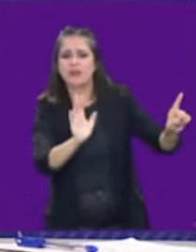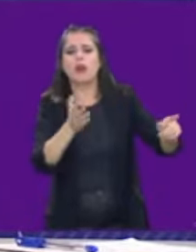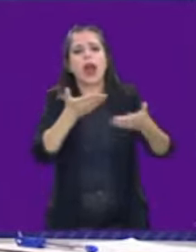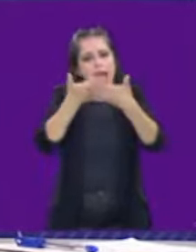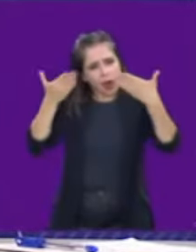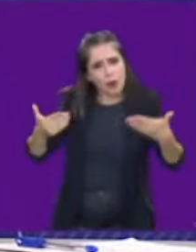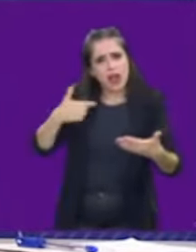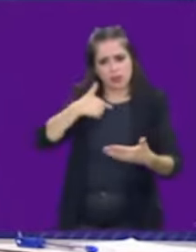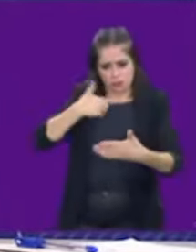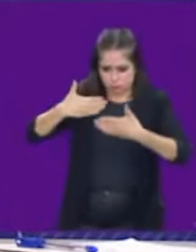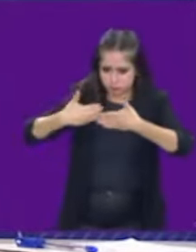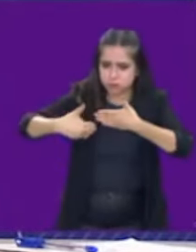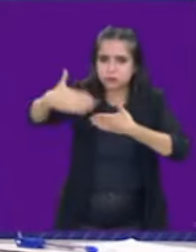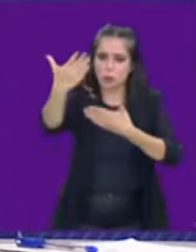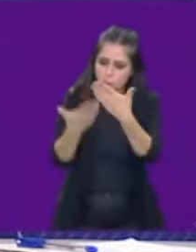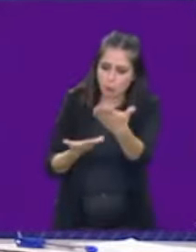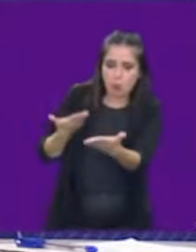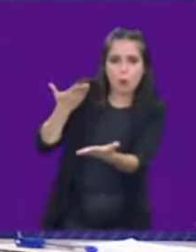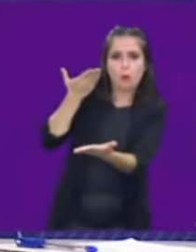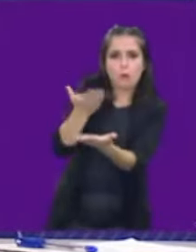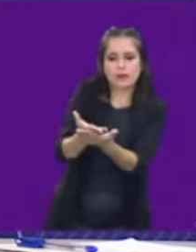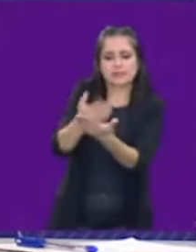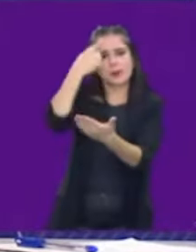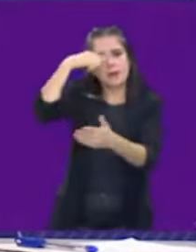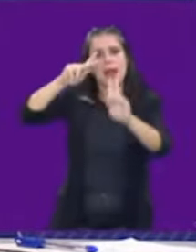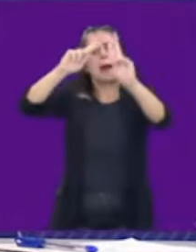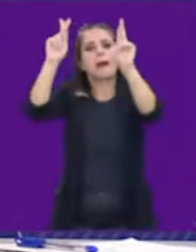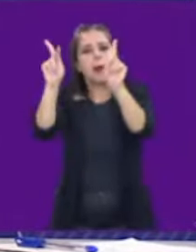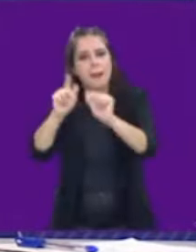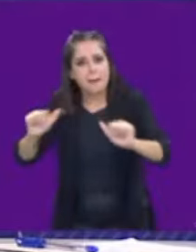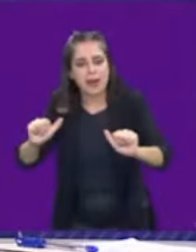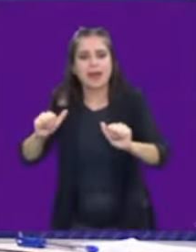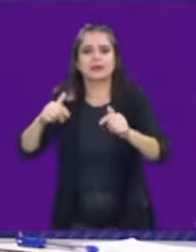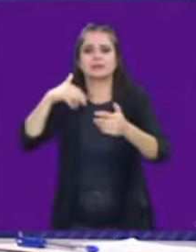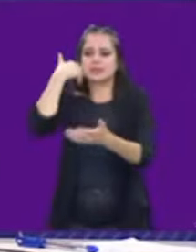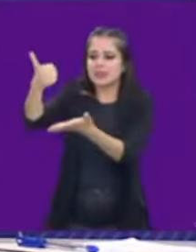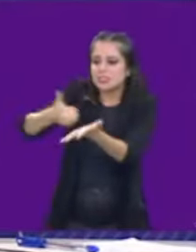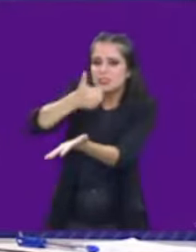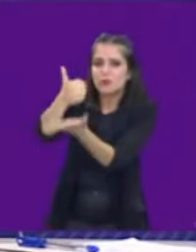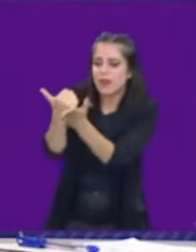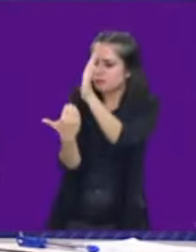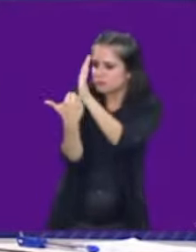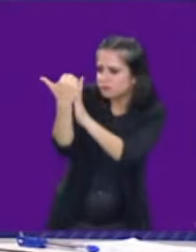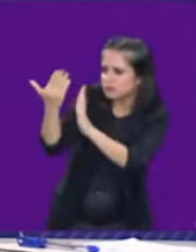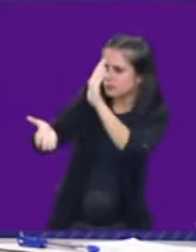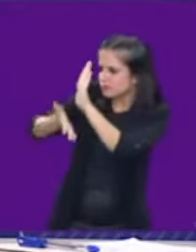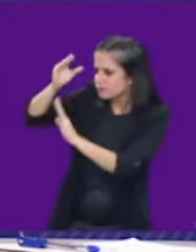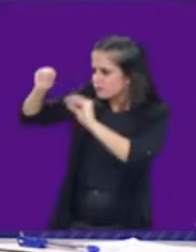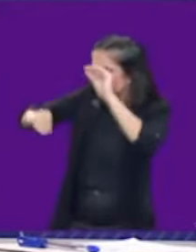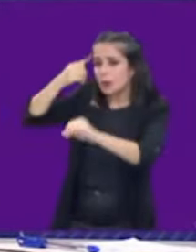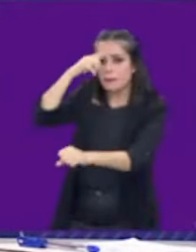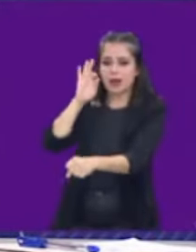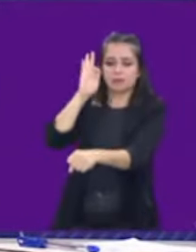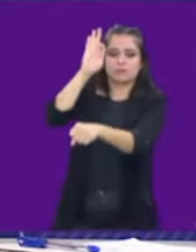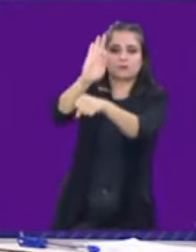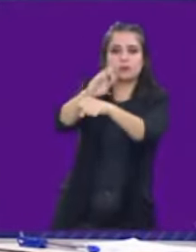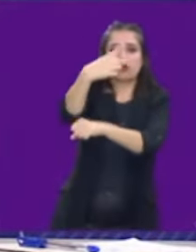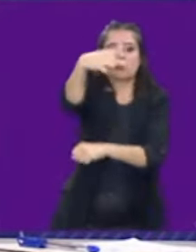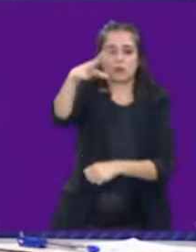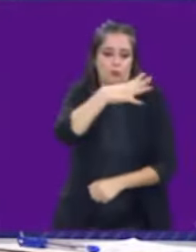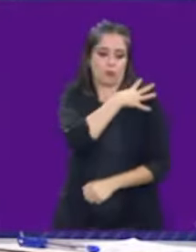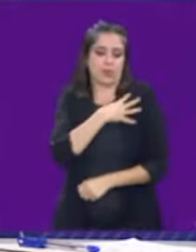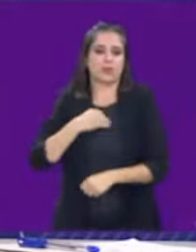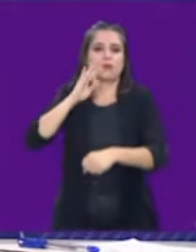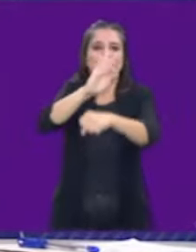para tener las propuestas en materia de paz y de desollo urbano para la vida de tus hijos